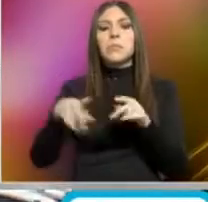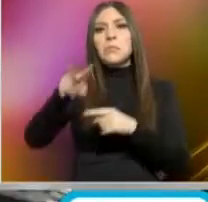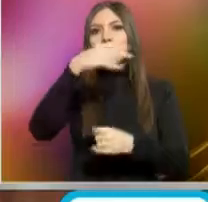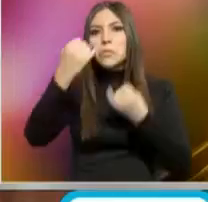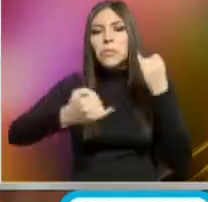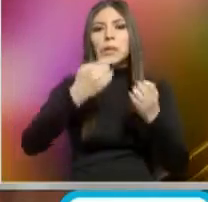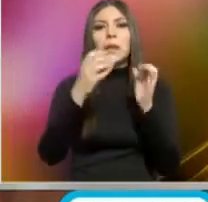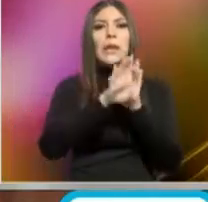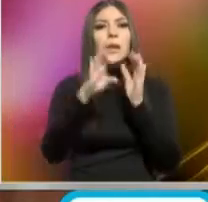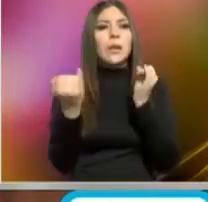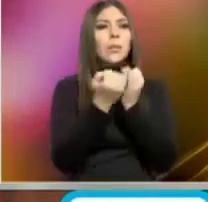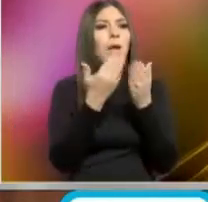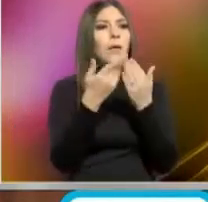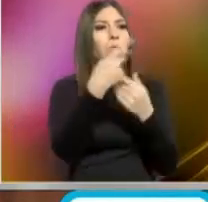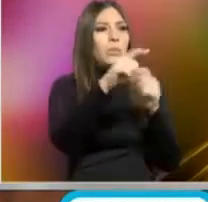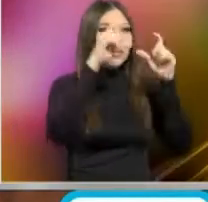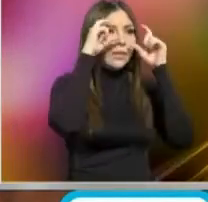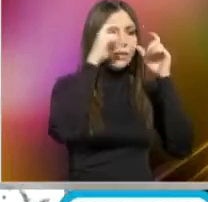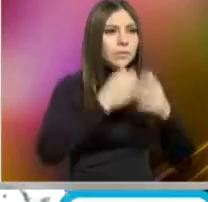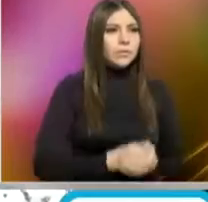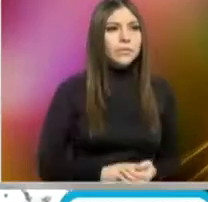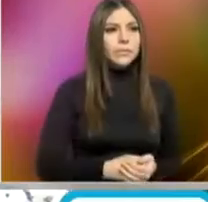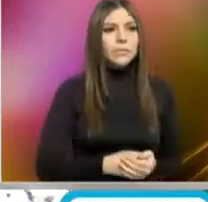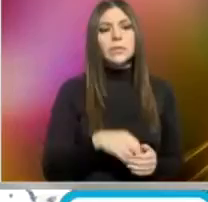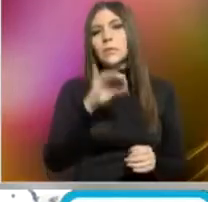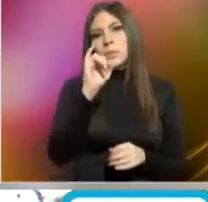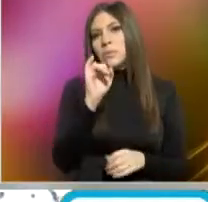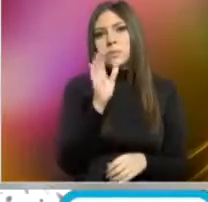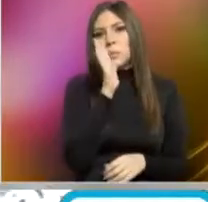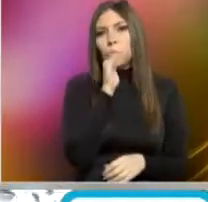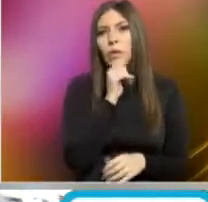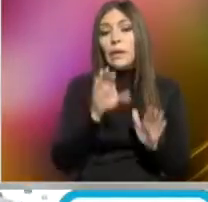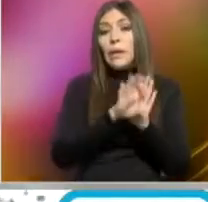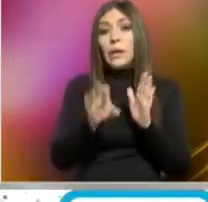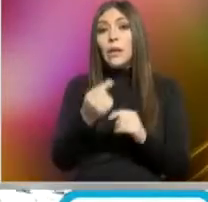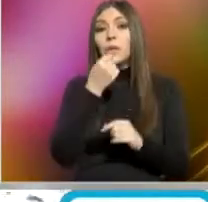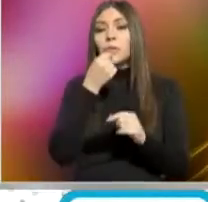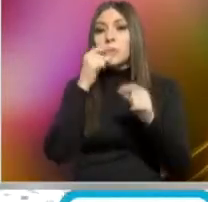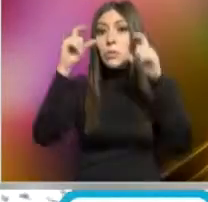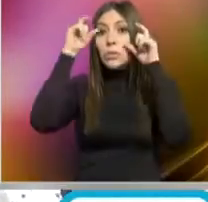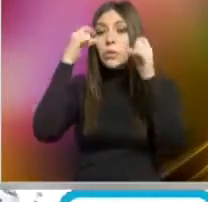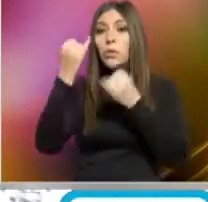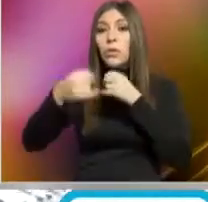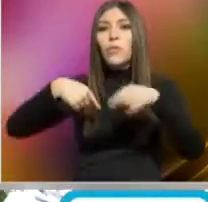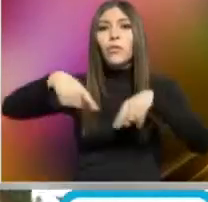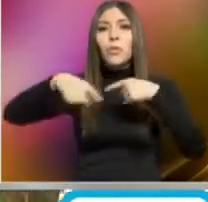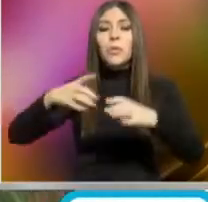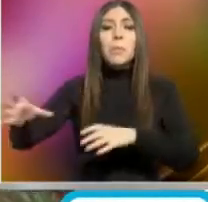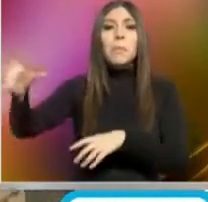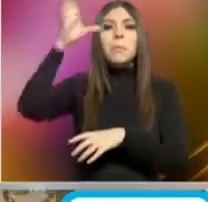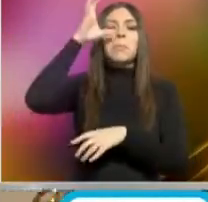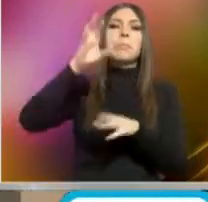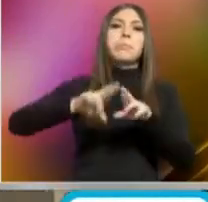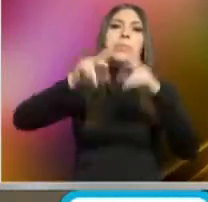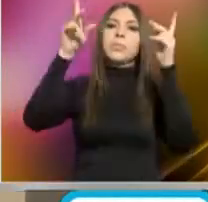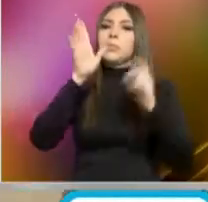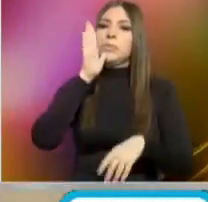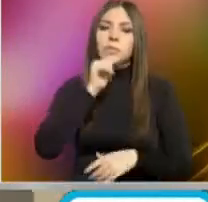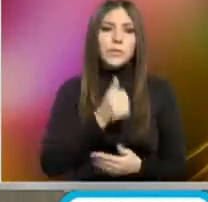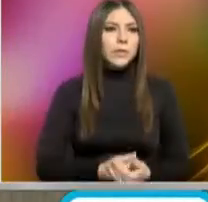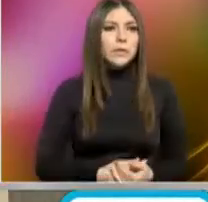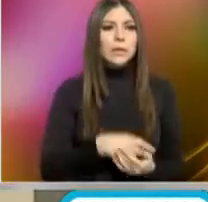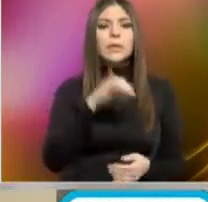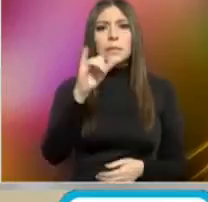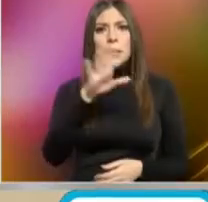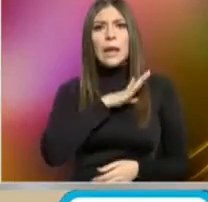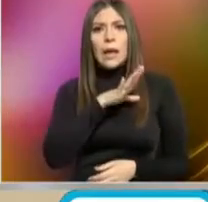podrías traer tú, ¿no? Sí, Ahora. Sí, no, esto nos puede traer un niño, se le rompen en 3 segundos. Un Claro. balonazo y adiós Claro. lentes. Sí. Sí, no existen lentes para niños hechos